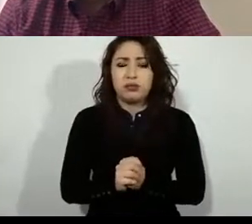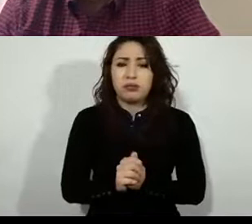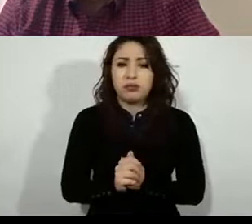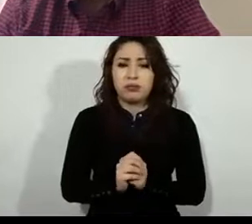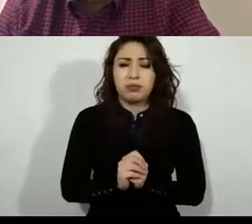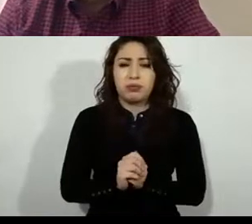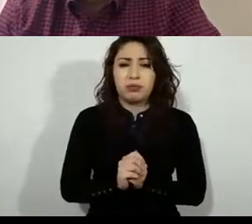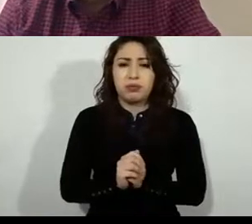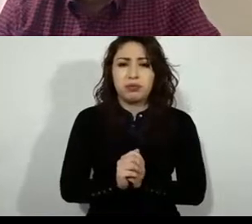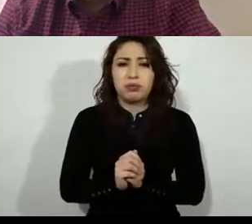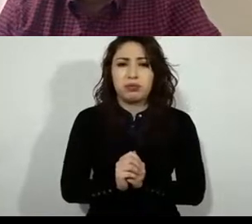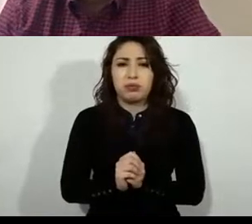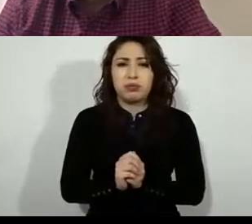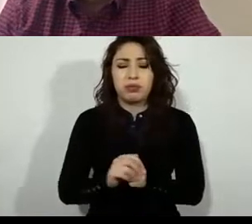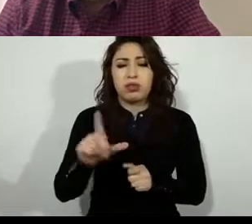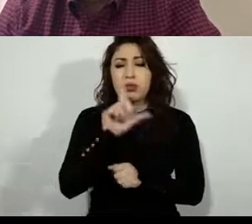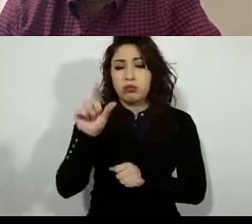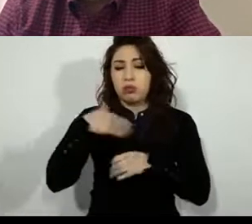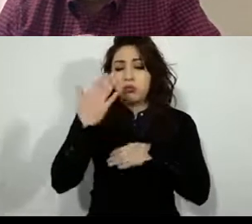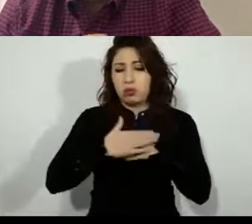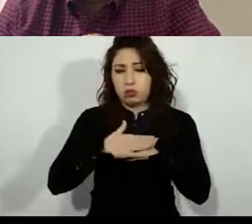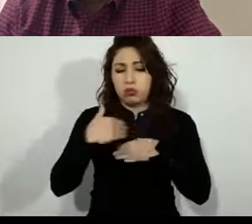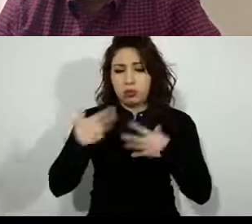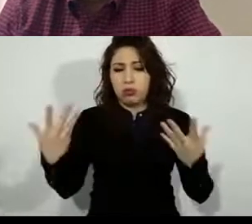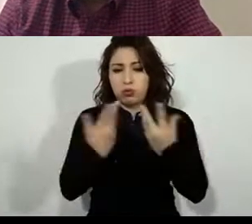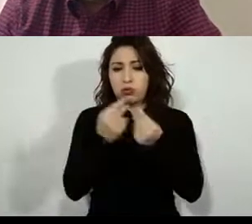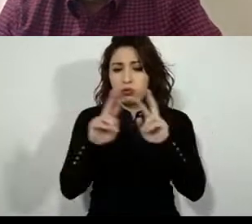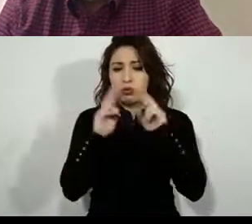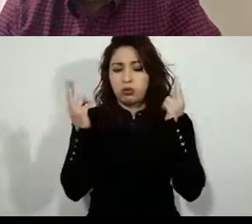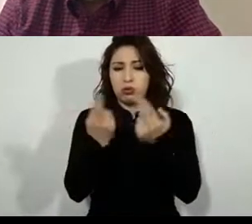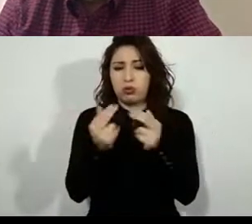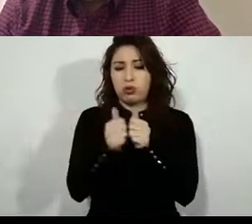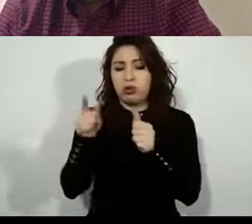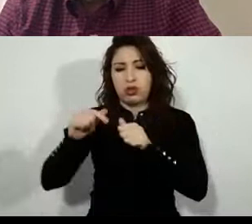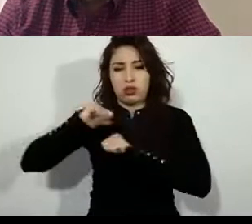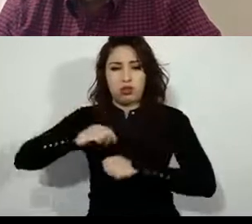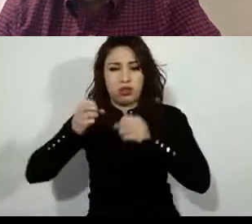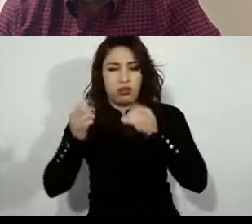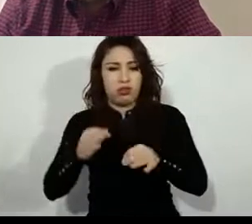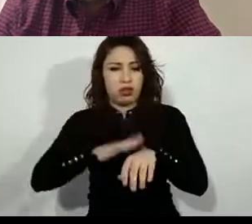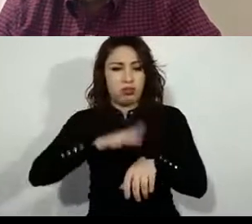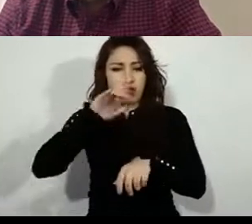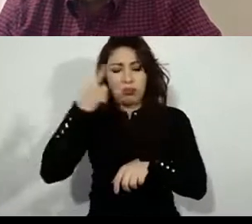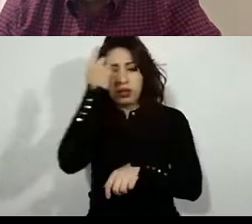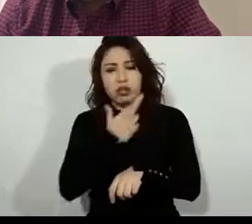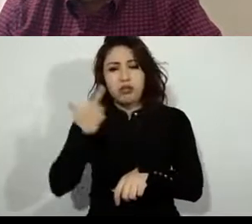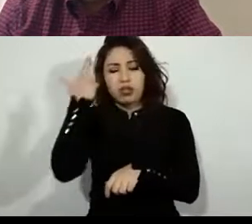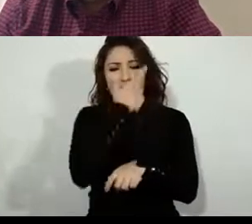me reuniré con el oficial mayor para hacer el cálculo de lo